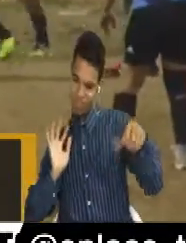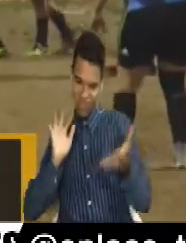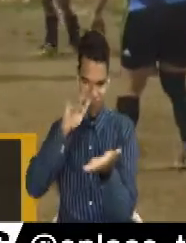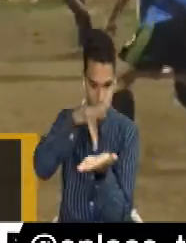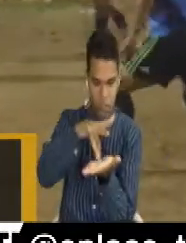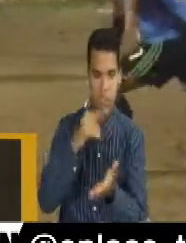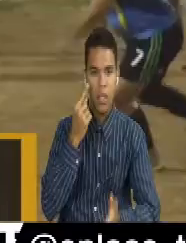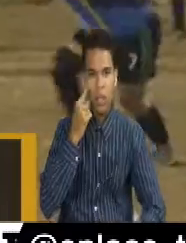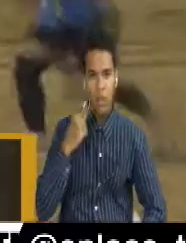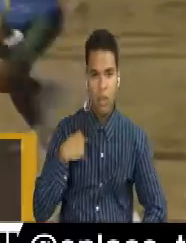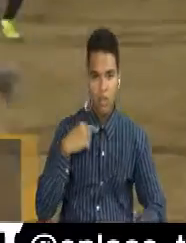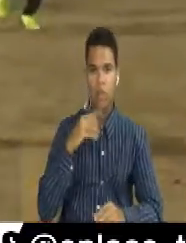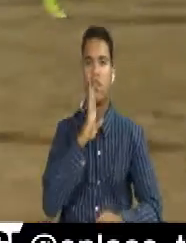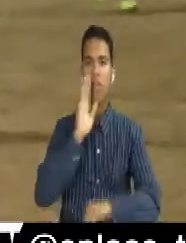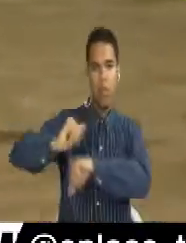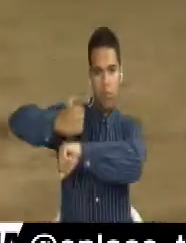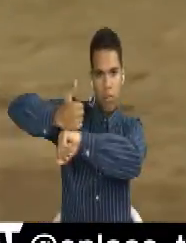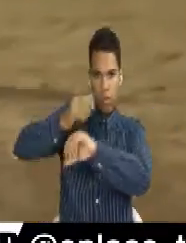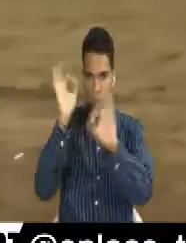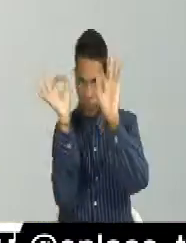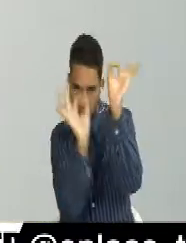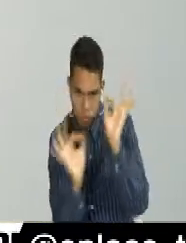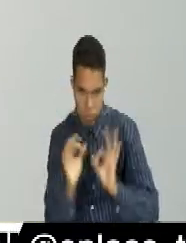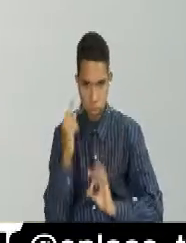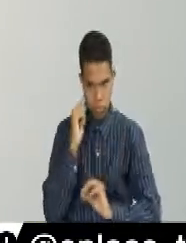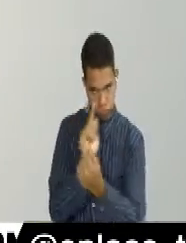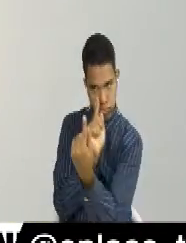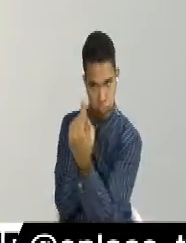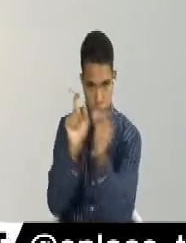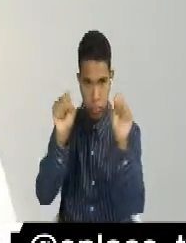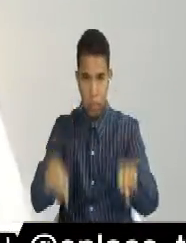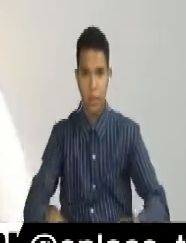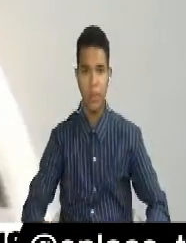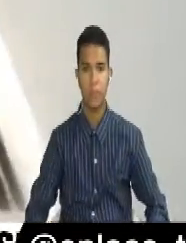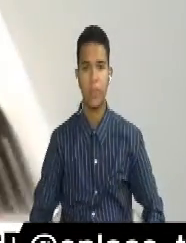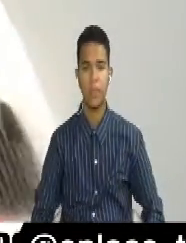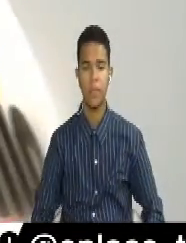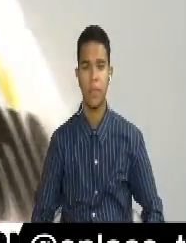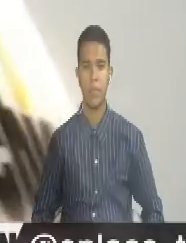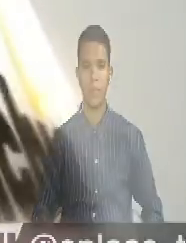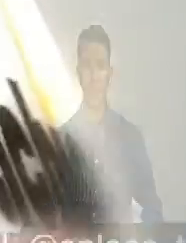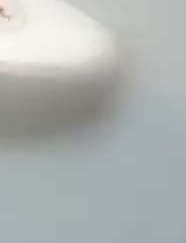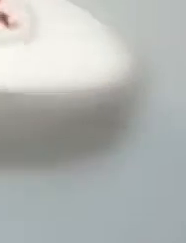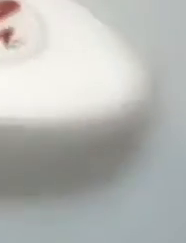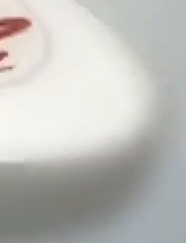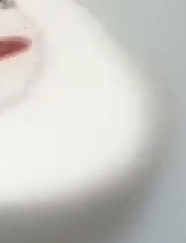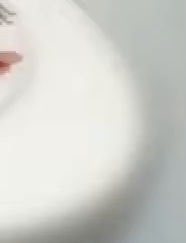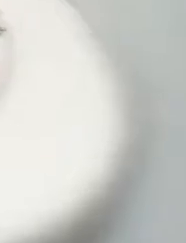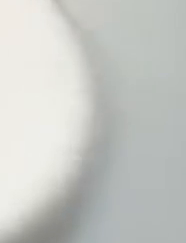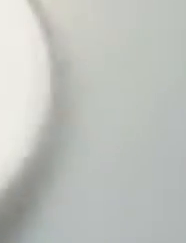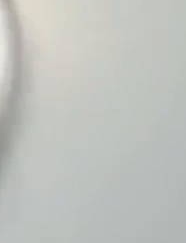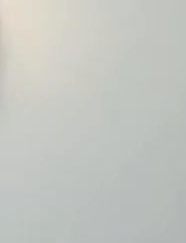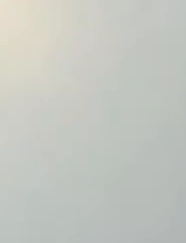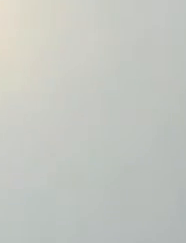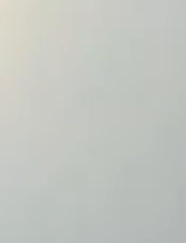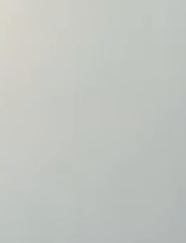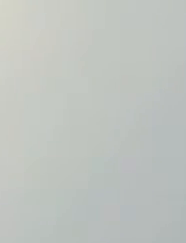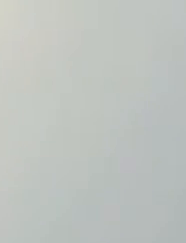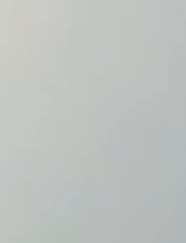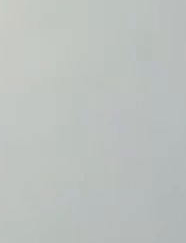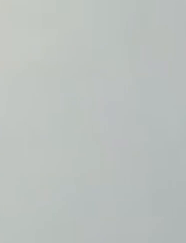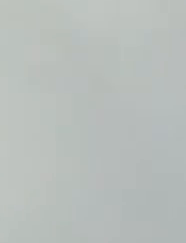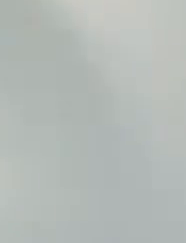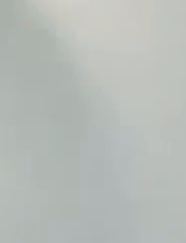viene organizando este torneo deportivo. Hasta aquí los deportes, con el patrocinio de Restaurante El Machín